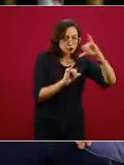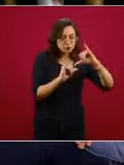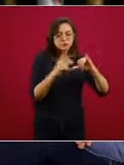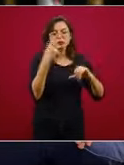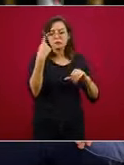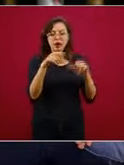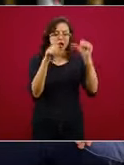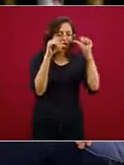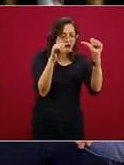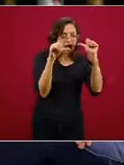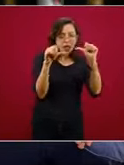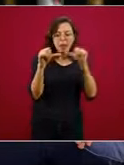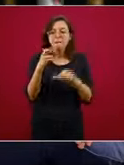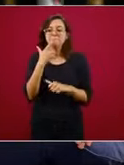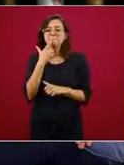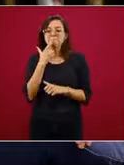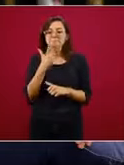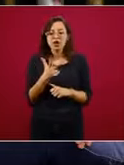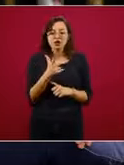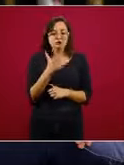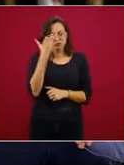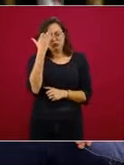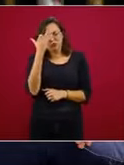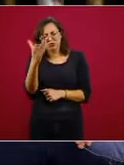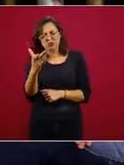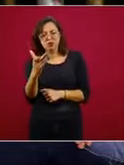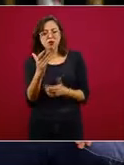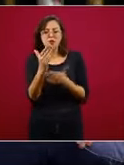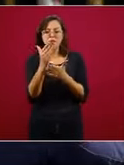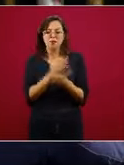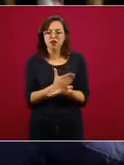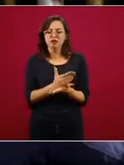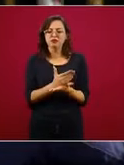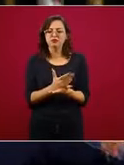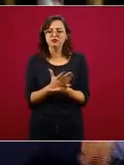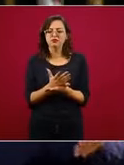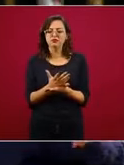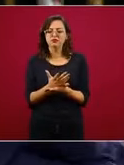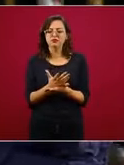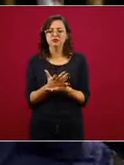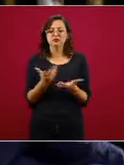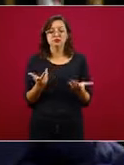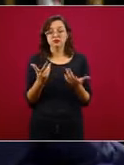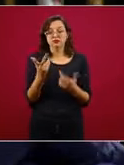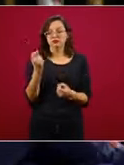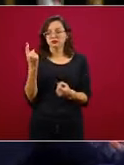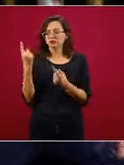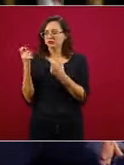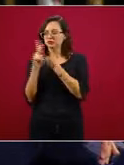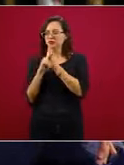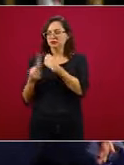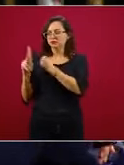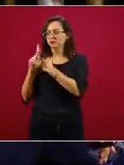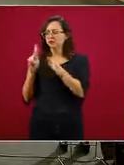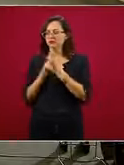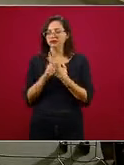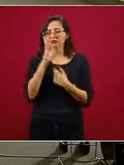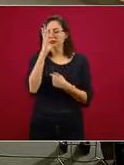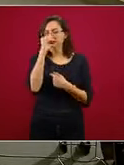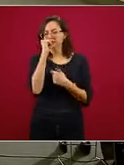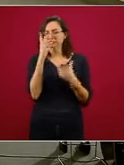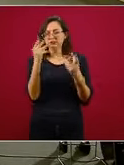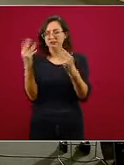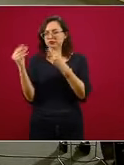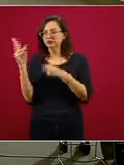recursos y eficientar pruebas, ¿no? Que no tomen tanto tiempo en hacerse y que se hagan menos pruebas, sobre todo para países en los que no se tiene la capacidad de contratar tantas por sistemas de